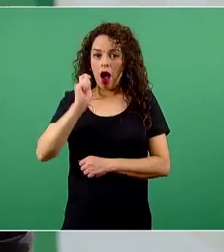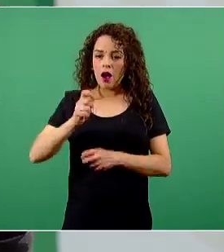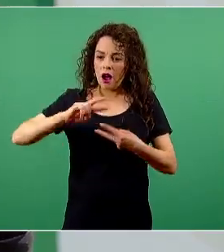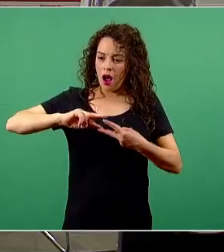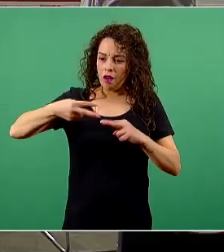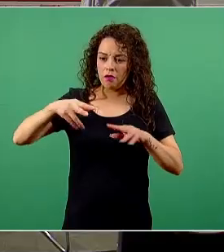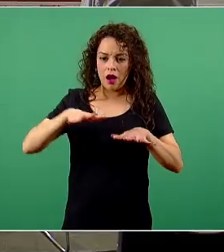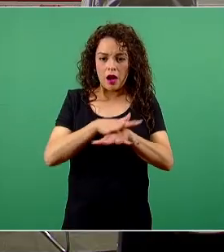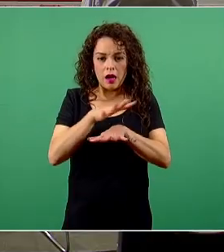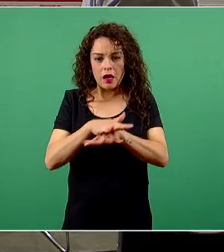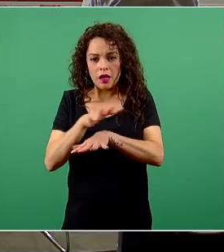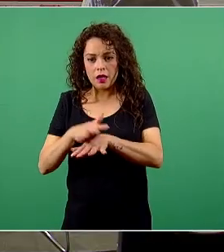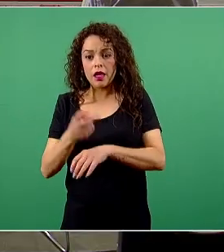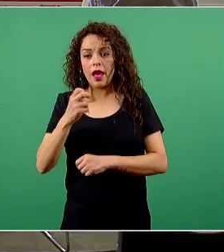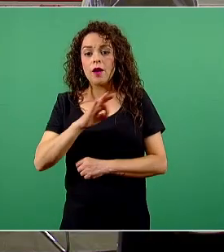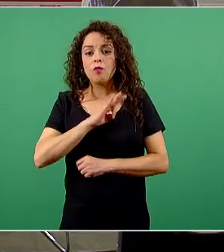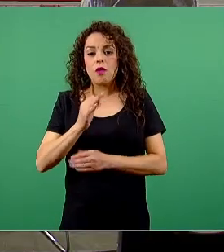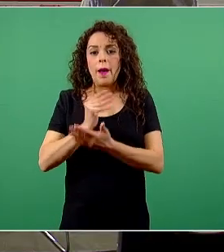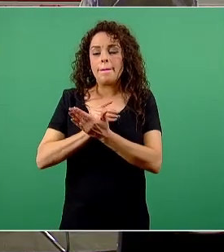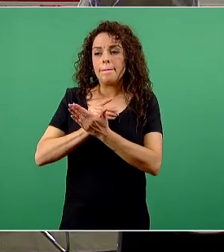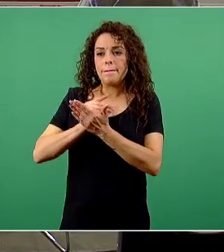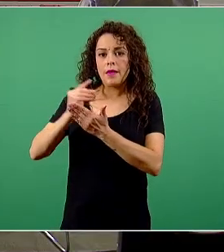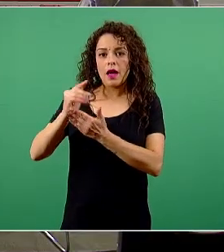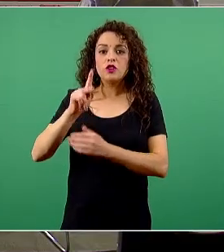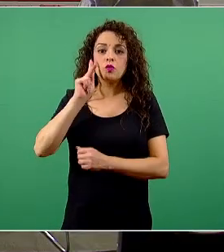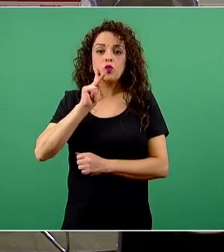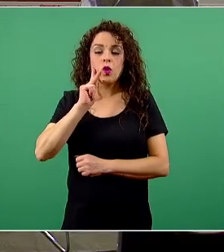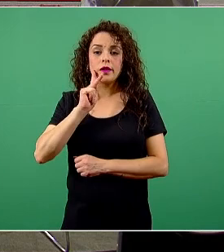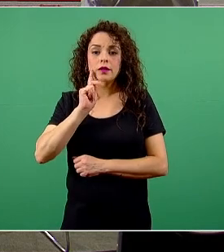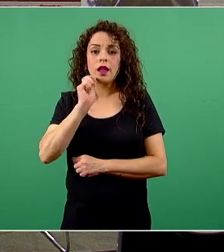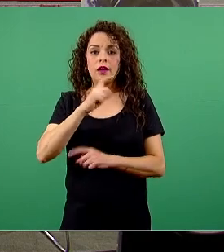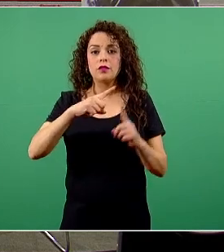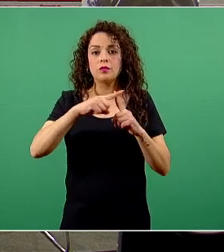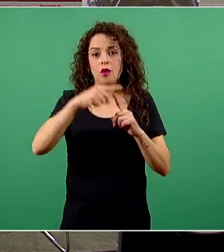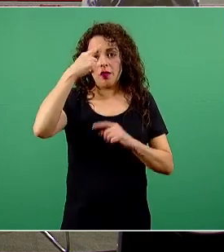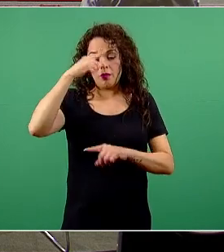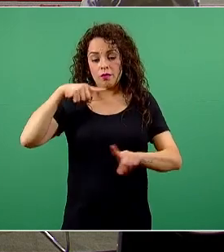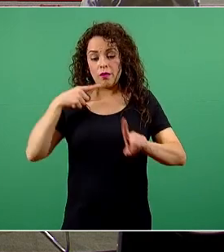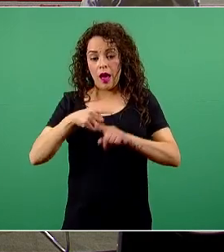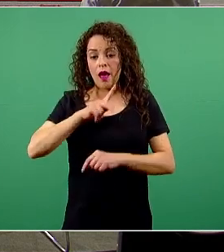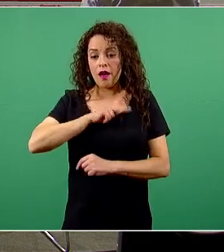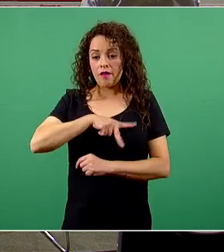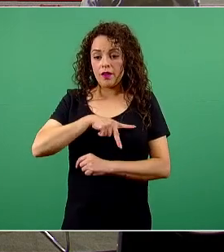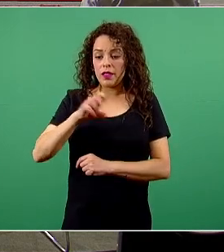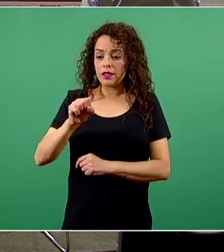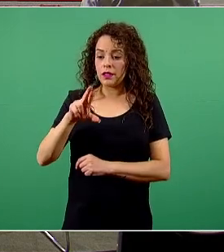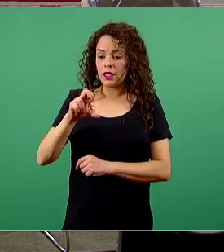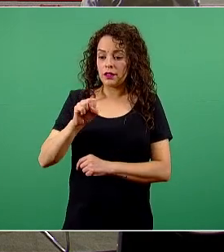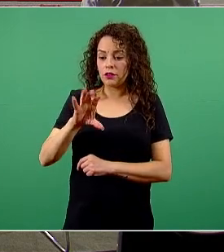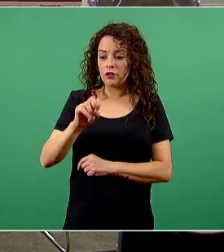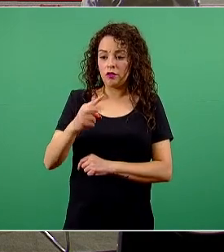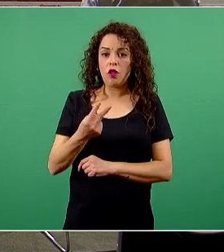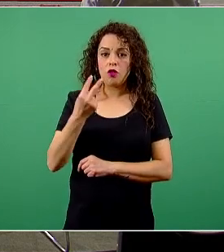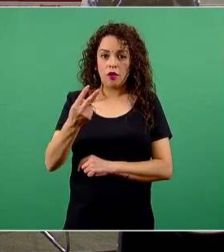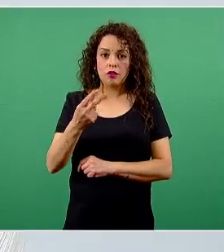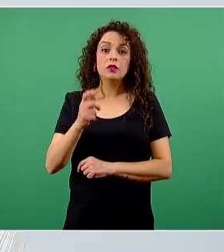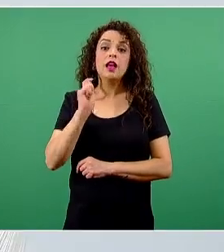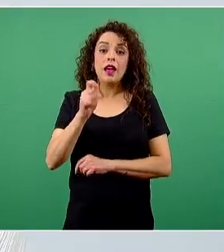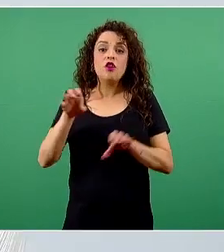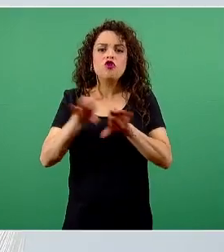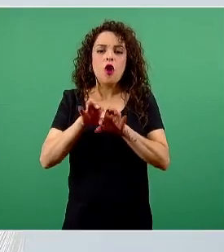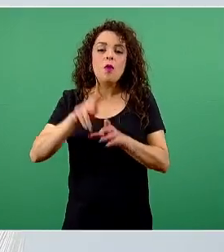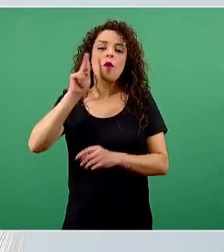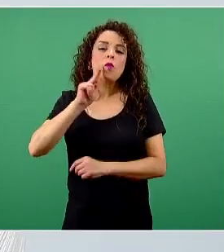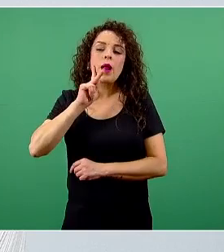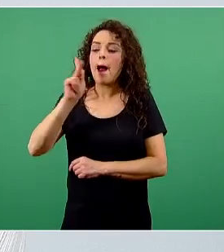puede incrementar la cantidad de muestras positivas a virus SARS-CoV-2 por PCR. Esto es importante comentarlo porque